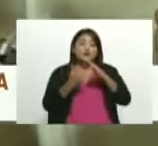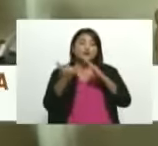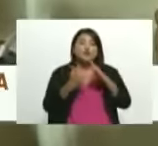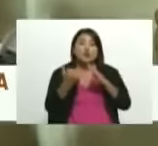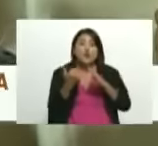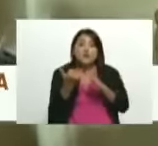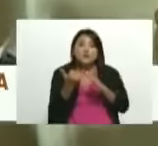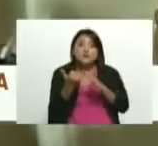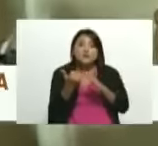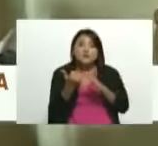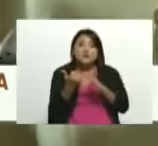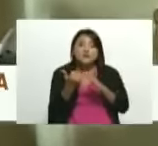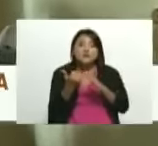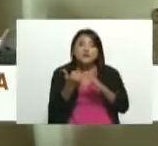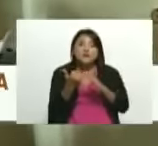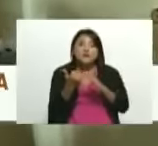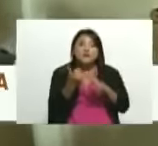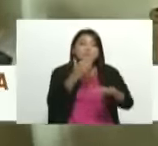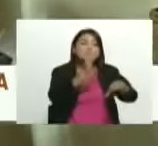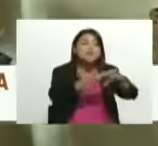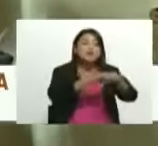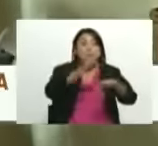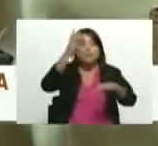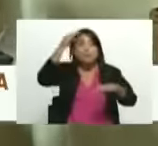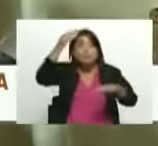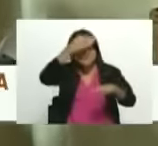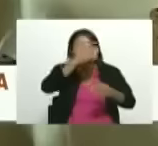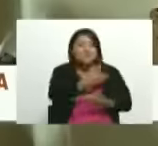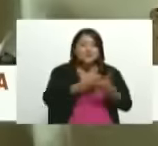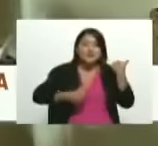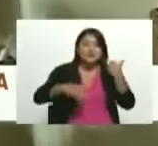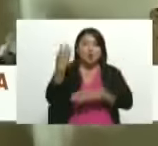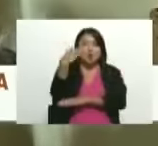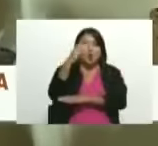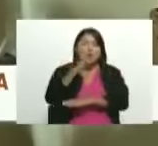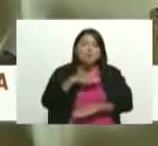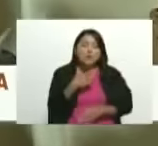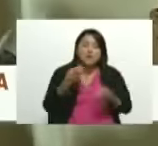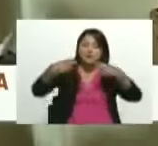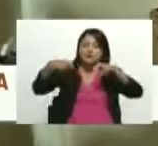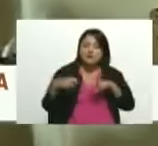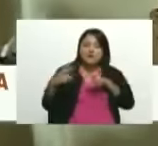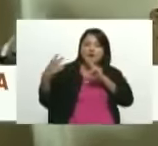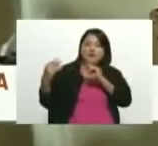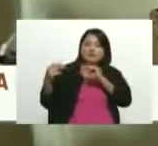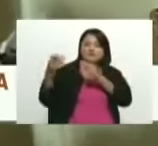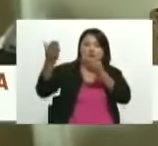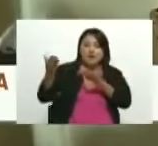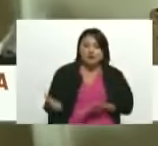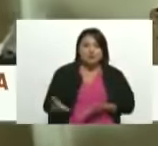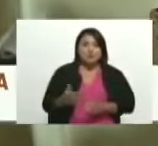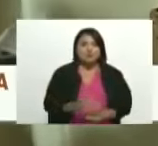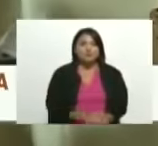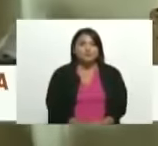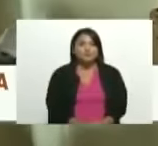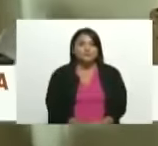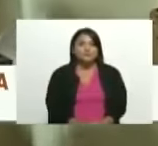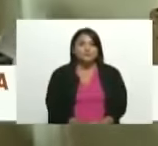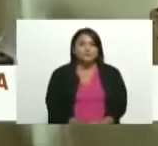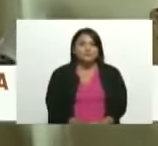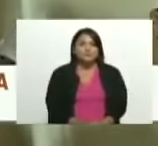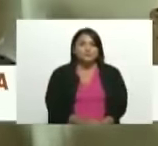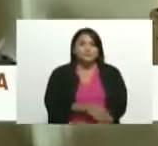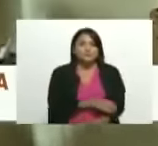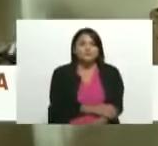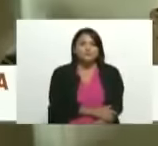Petro, que pueda hacer una mesa en el que ese punto se pueda tocar, tomando en cuenta el beneficio que él en algún momento pudo recibir.